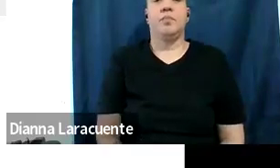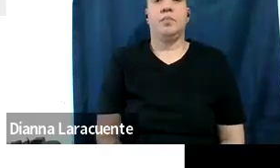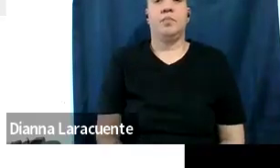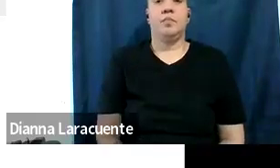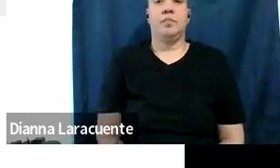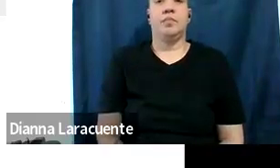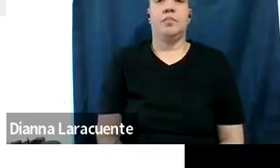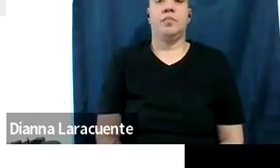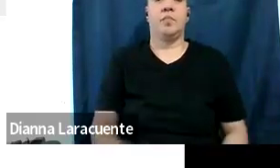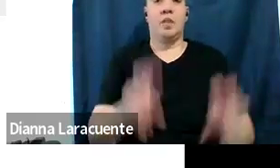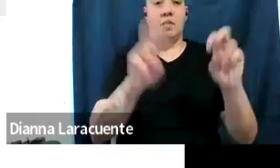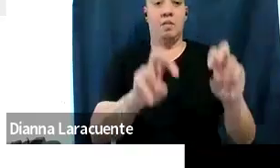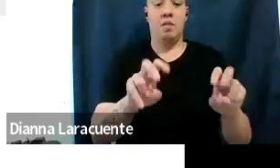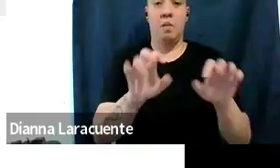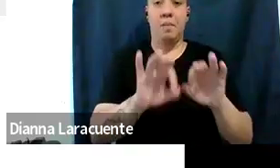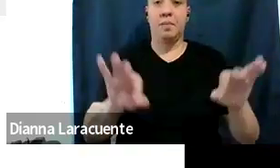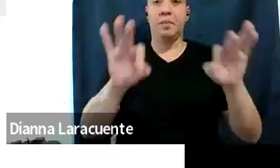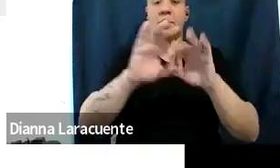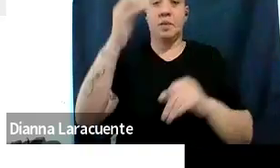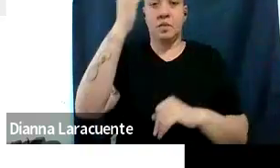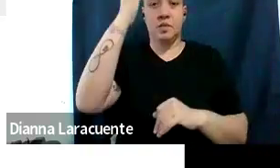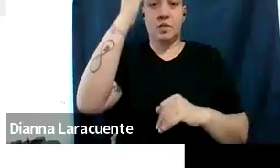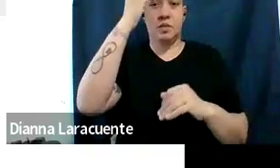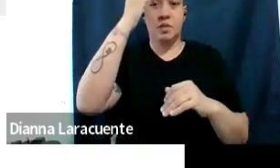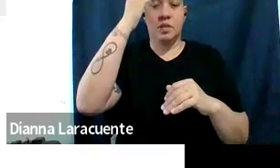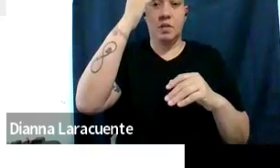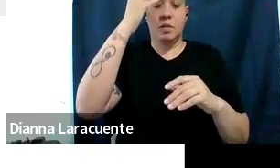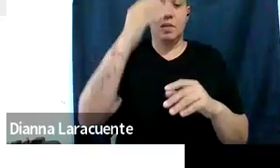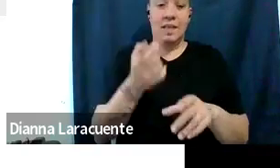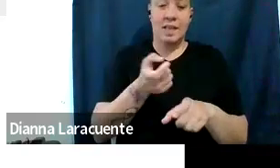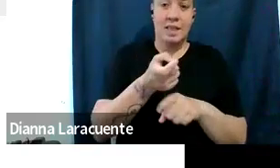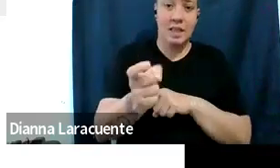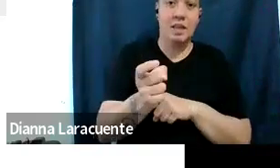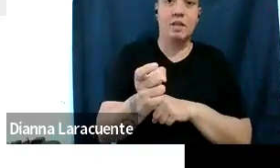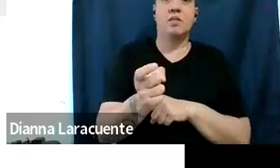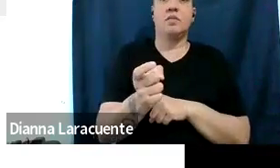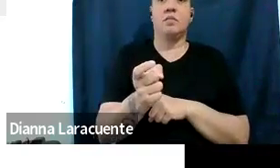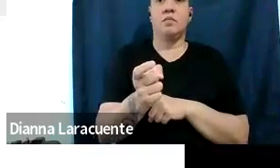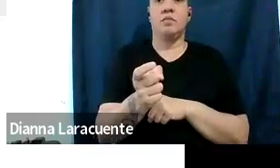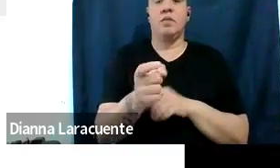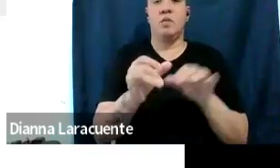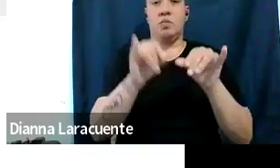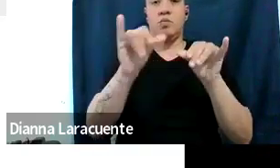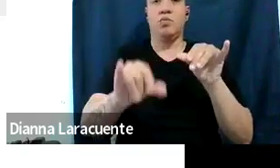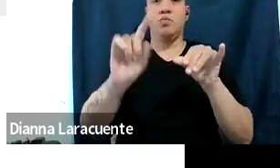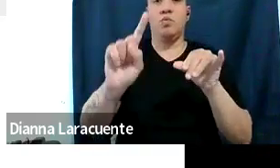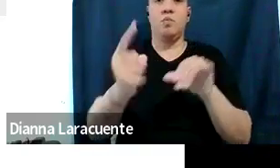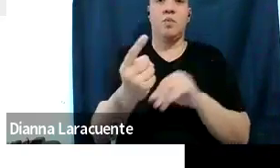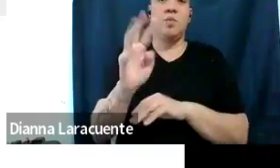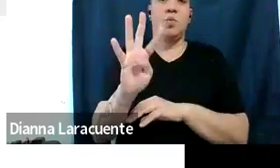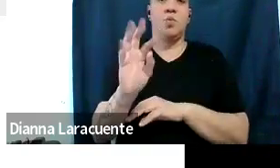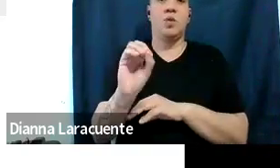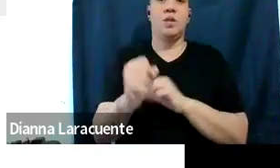este estudio es imprescindible para conocer la extensión del daño que se perpetuó en los primeros 40 años